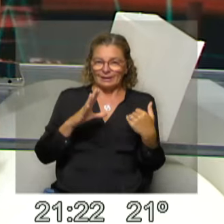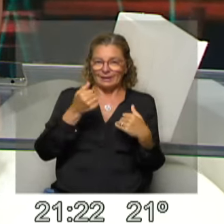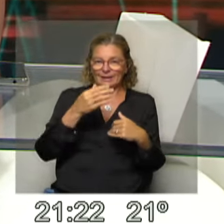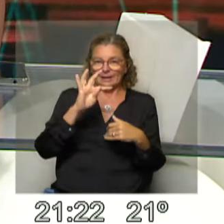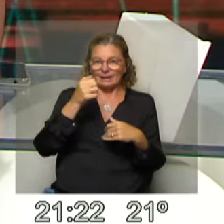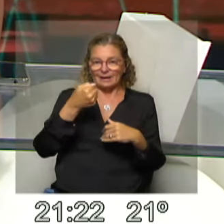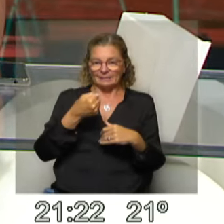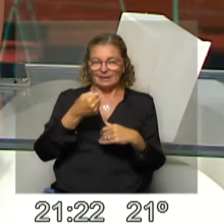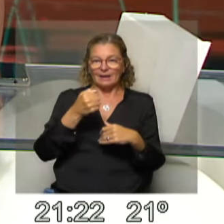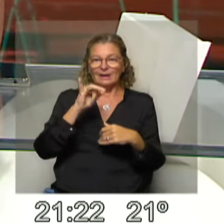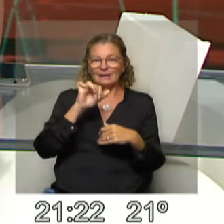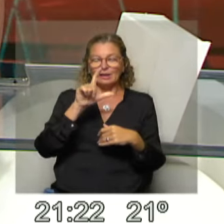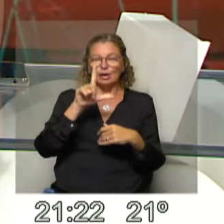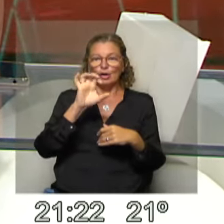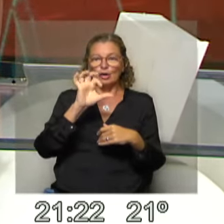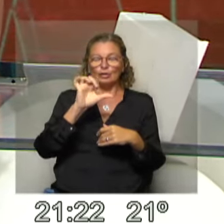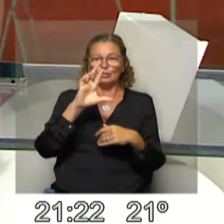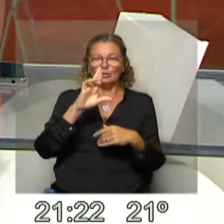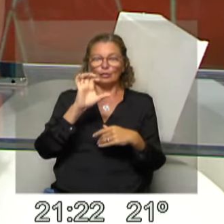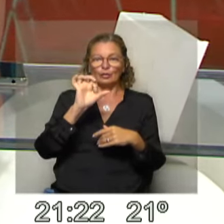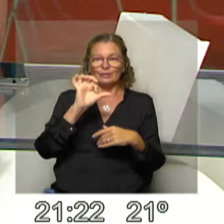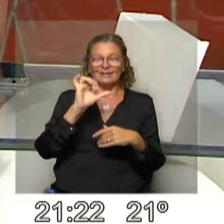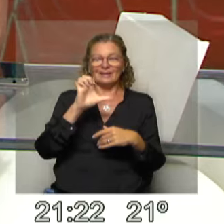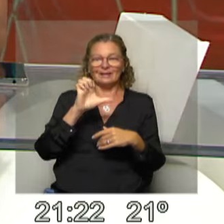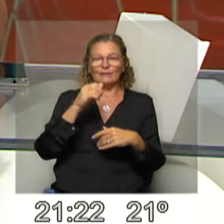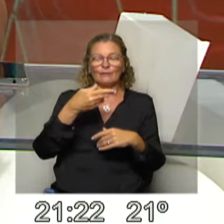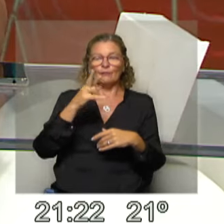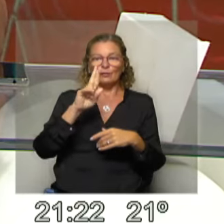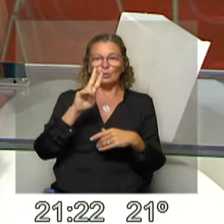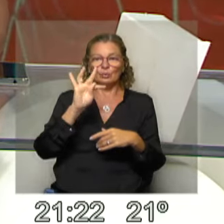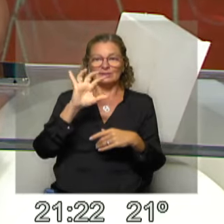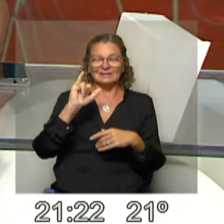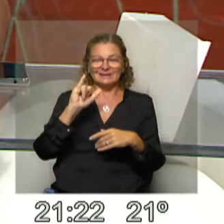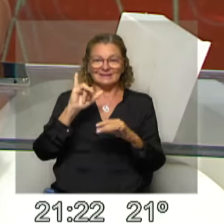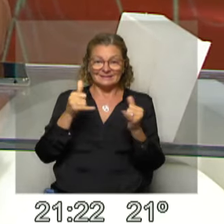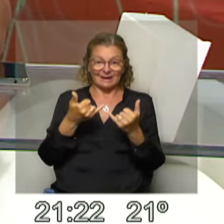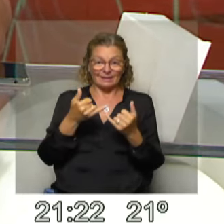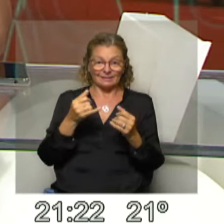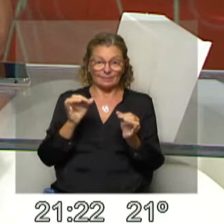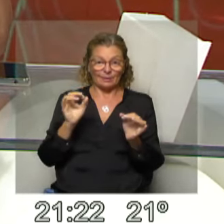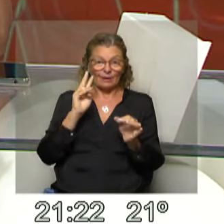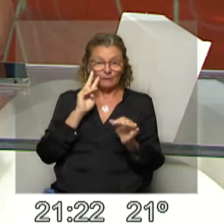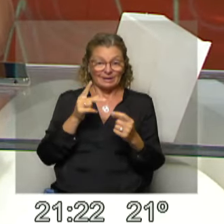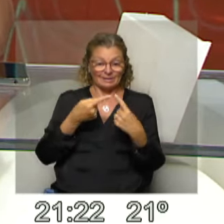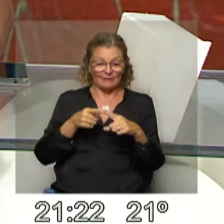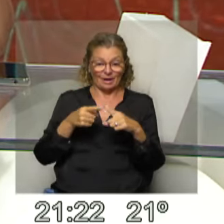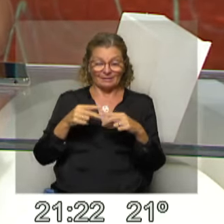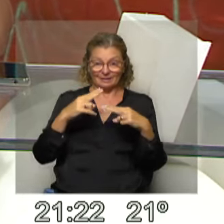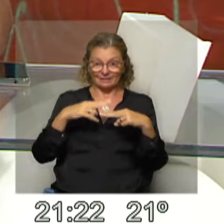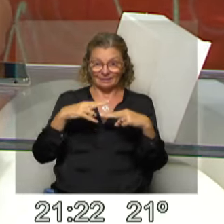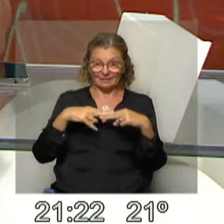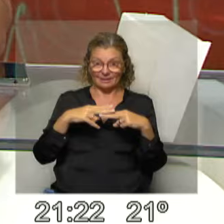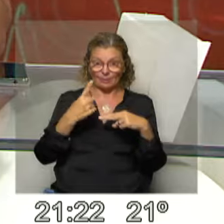los Rosebruti. Ella es Catalina Collado, ya tiene un tema ahí que pueden ver en distintas plataformas y